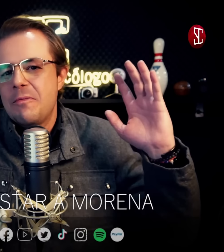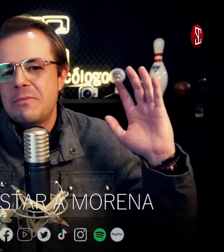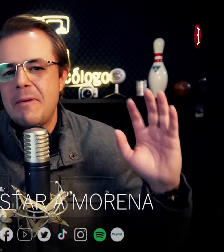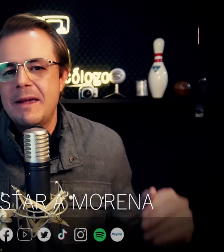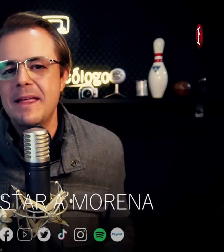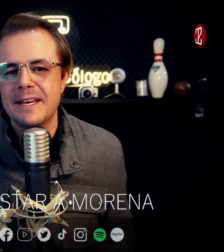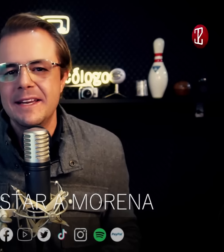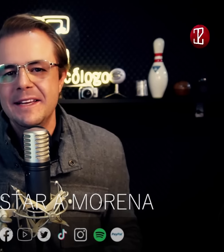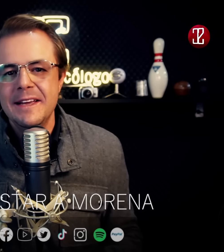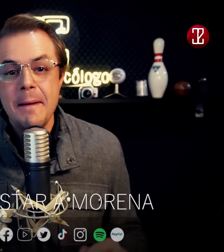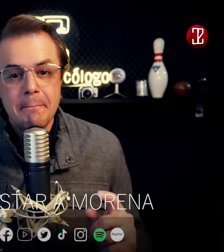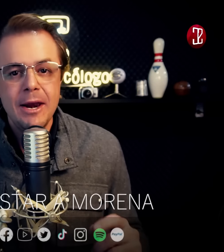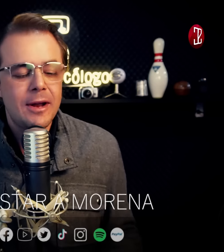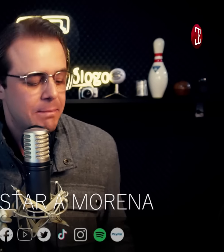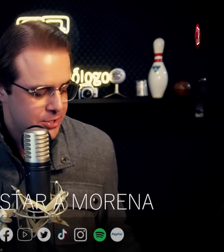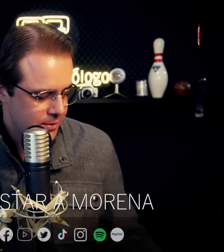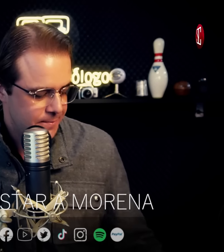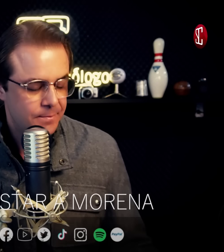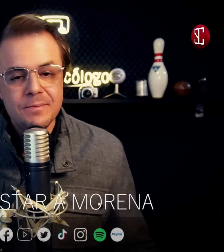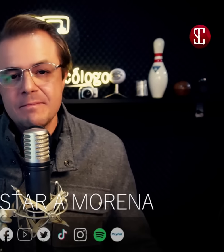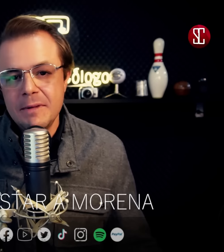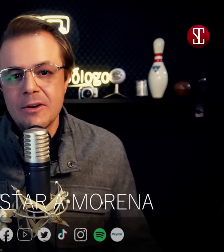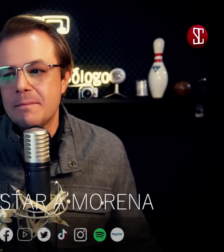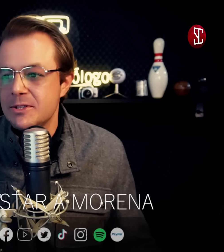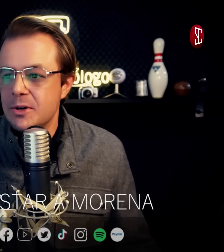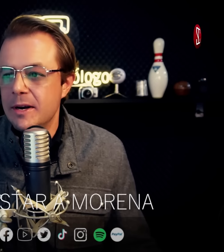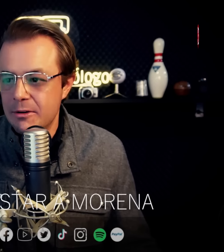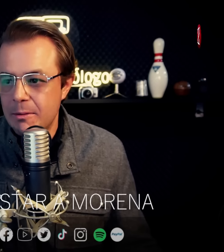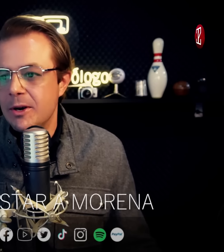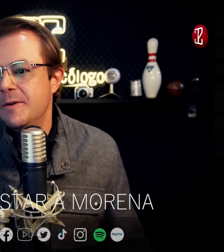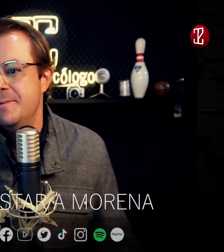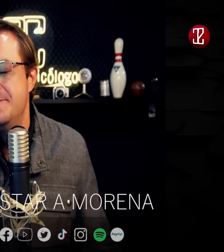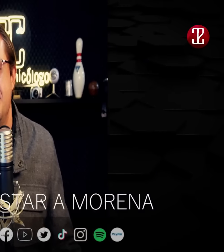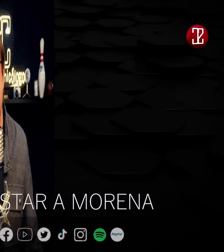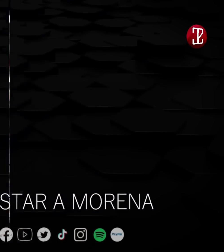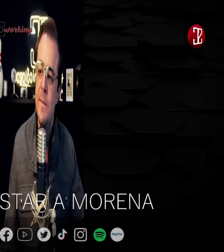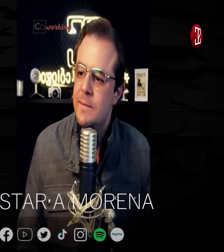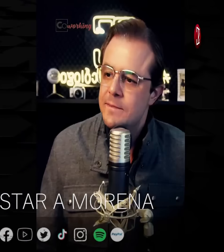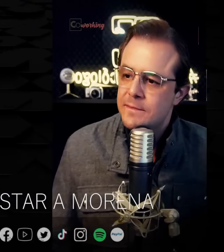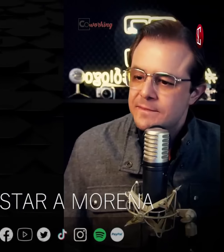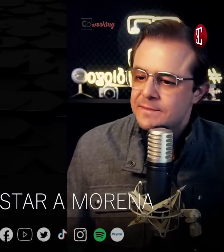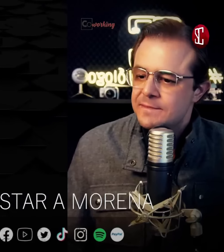otro número y me vale madre ve lo que pasó ve lo que pasó en Nuevo